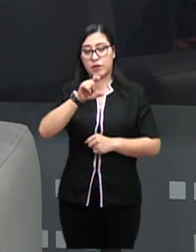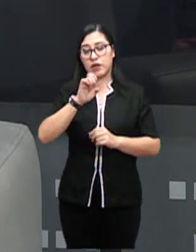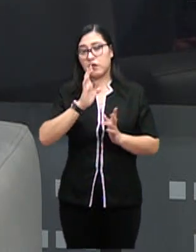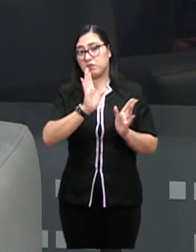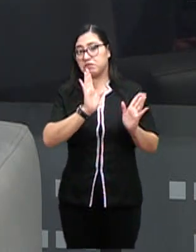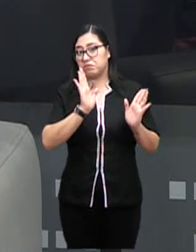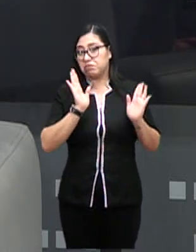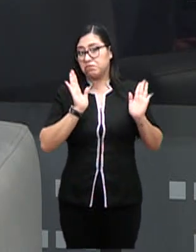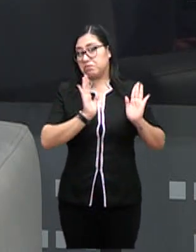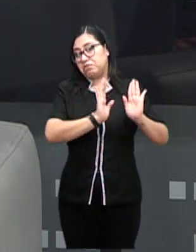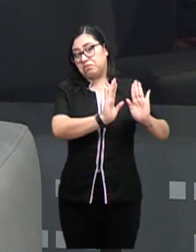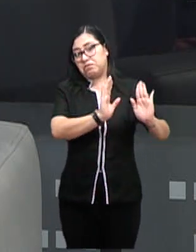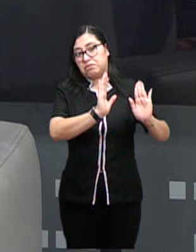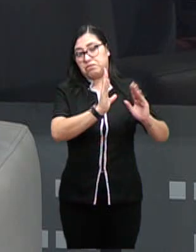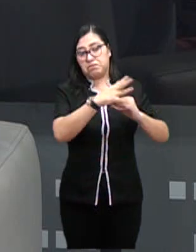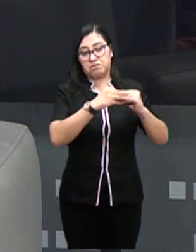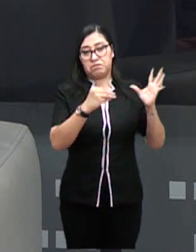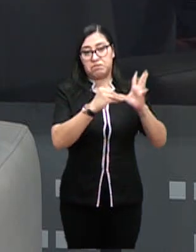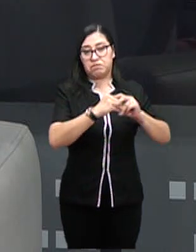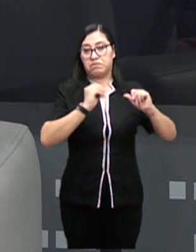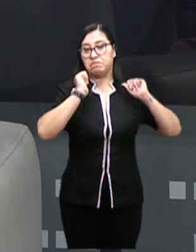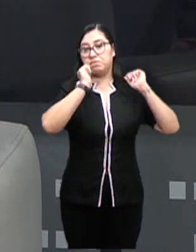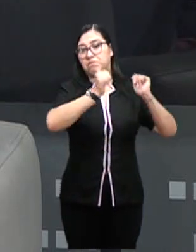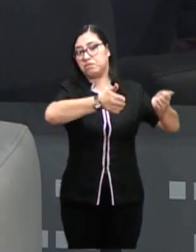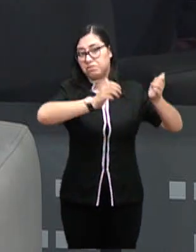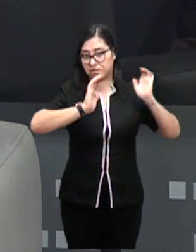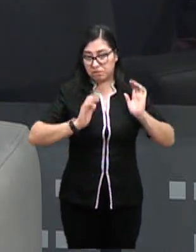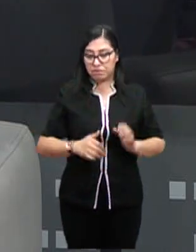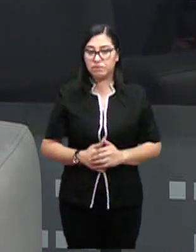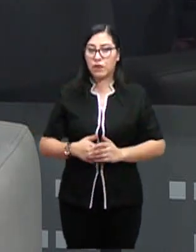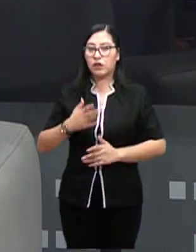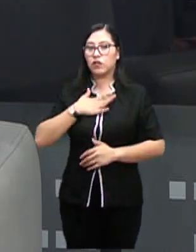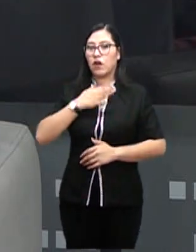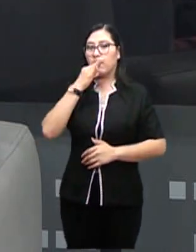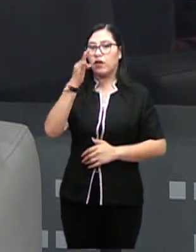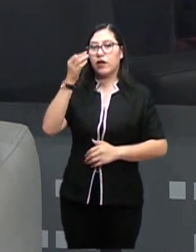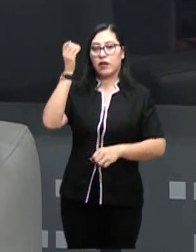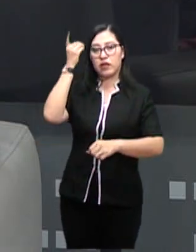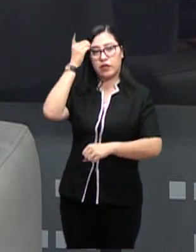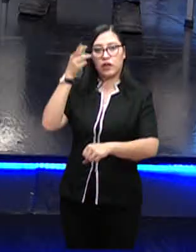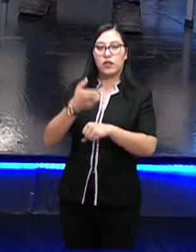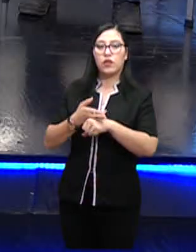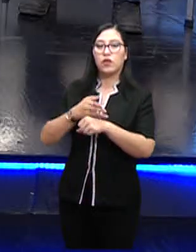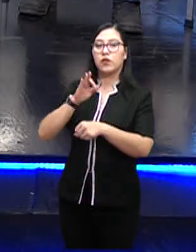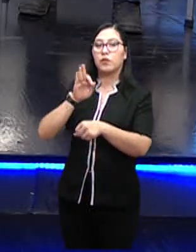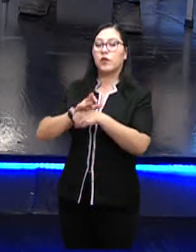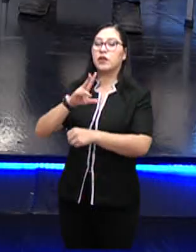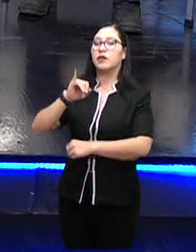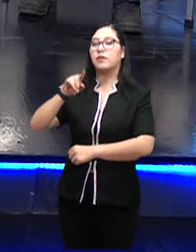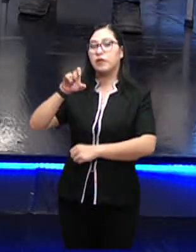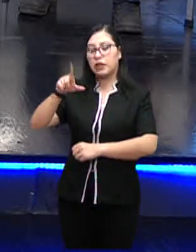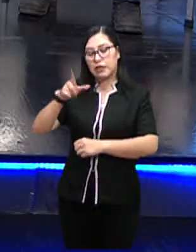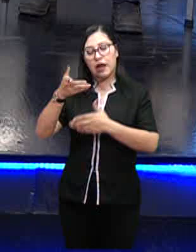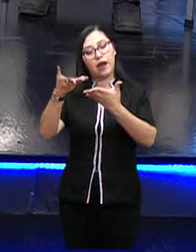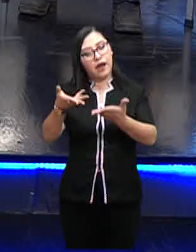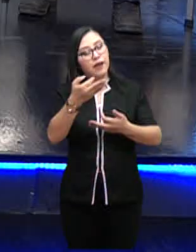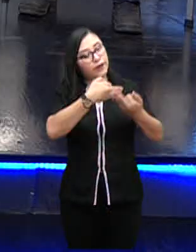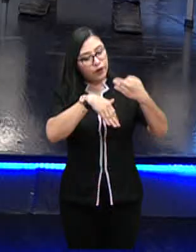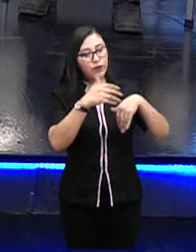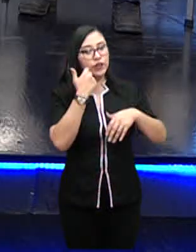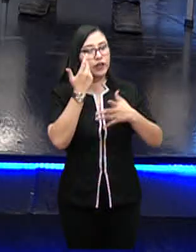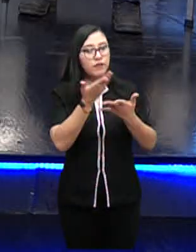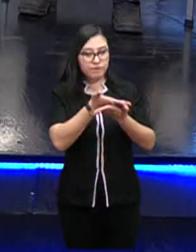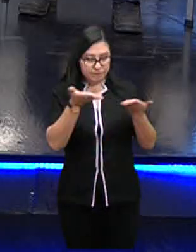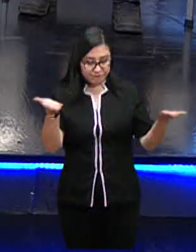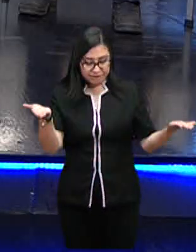autoridades a nivel Estado, ¿no? Hay algo que sí le quiero decir al director de Protección Civil, a la Dirección de Bomberos, a lo mejor ya al señor aquí de